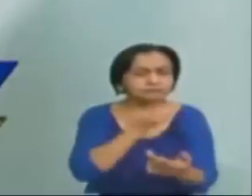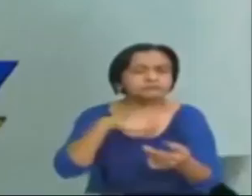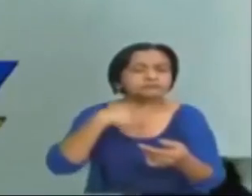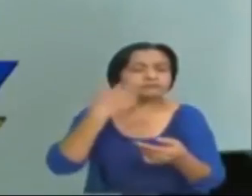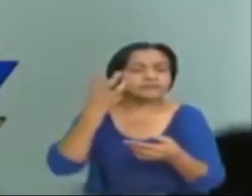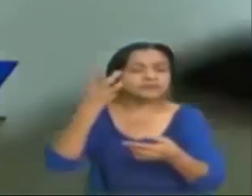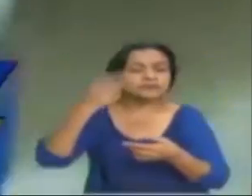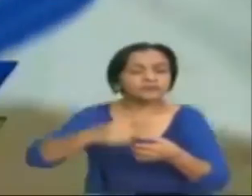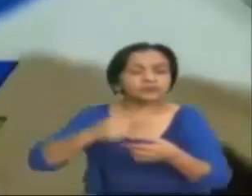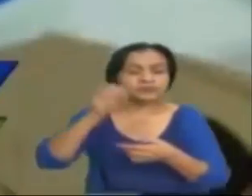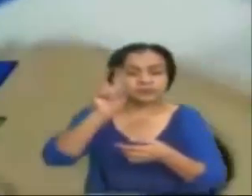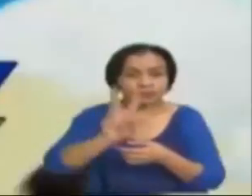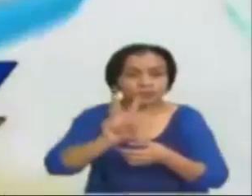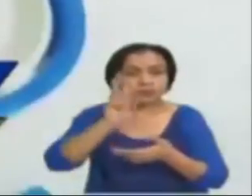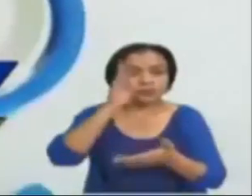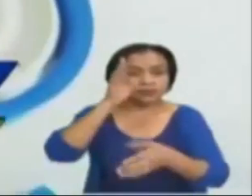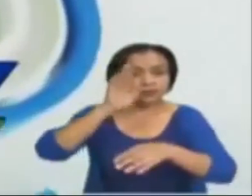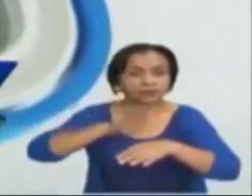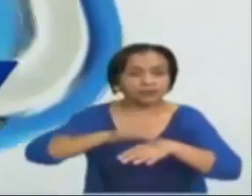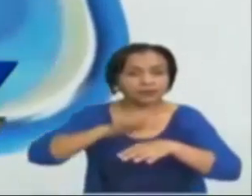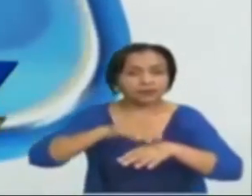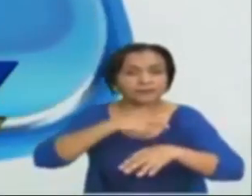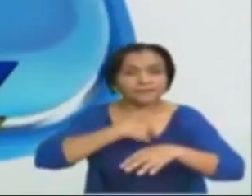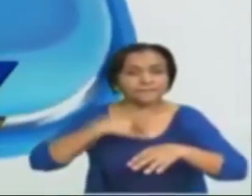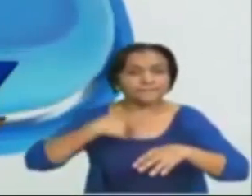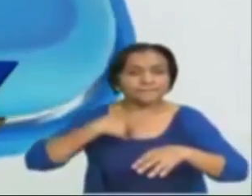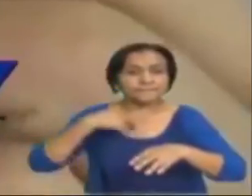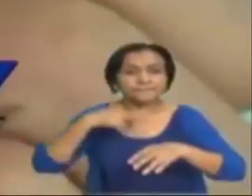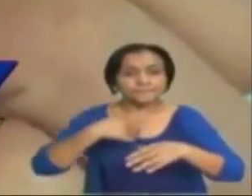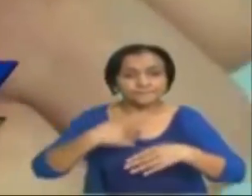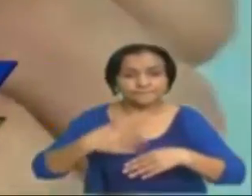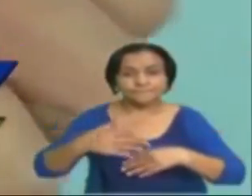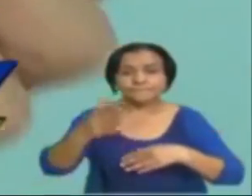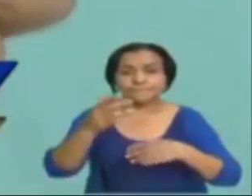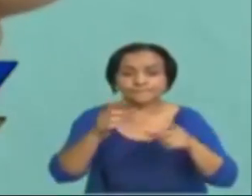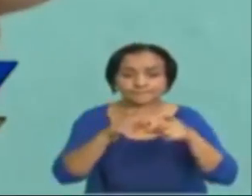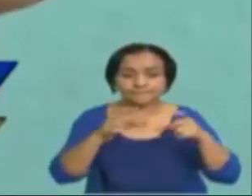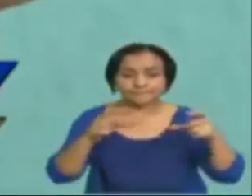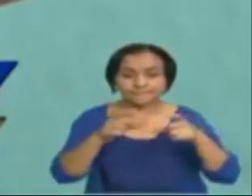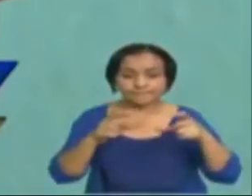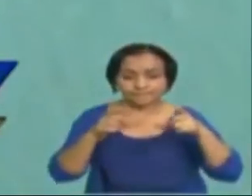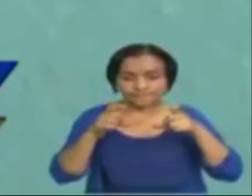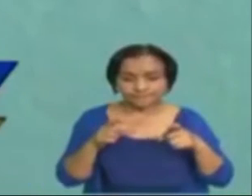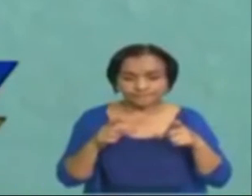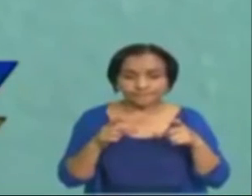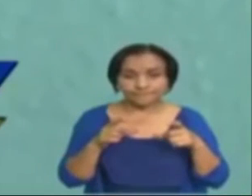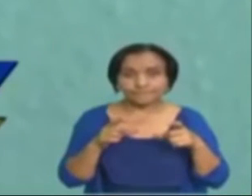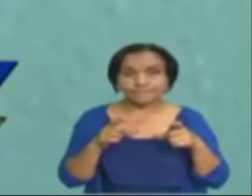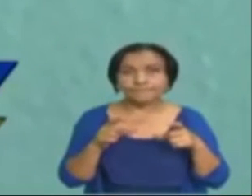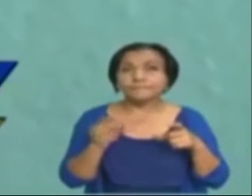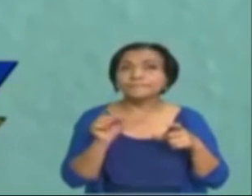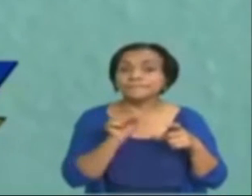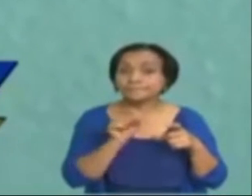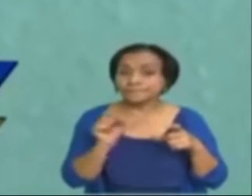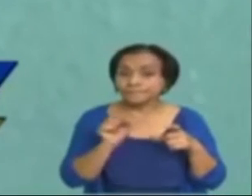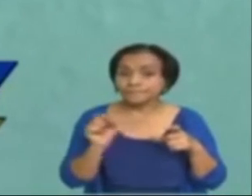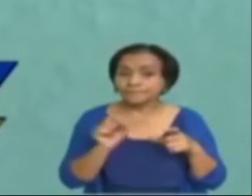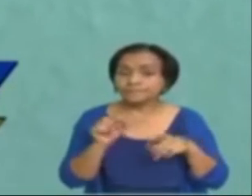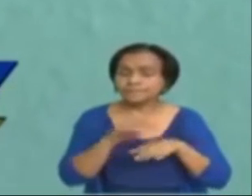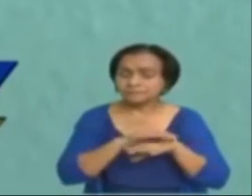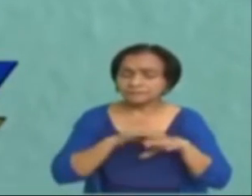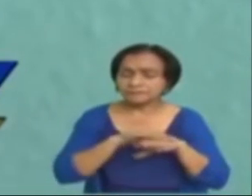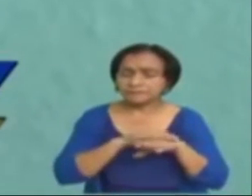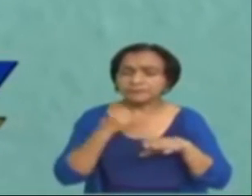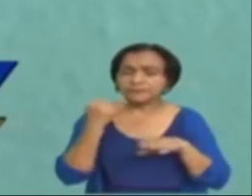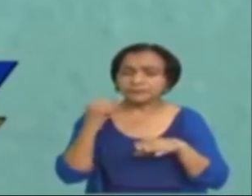dosis y vamos en Carazo, Managua, el 13, en Granada y Managua, el 14, en